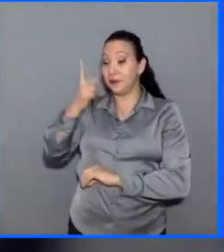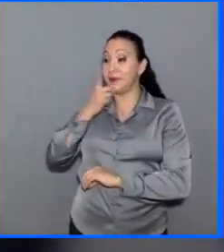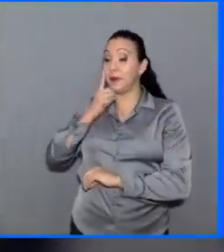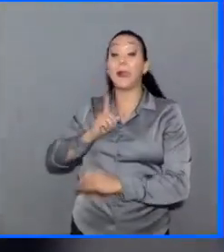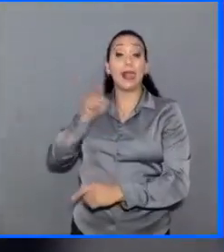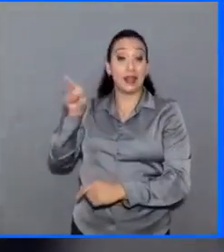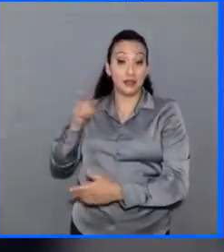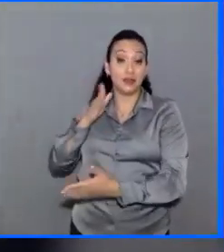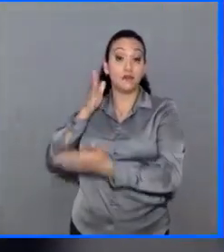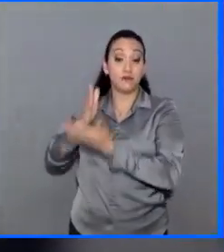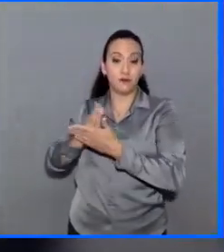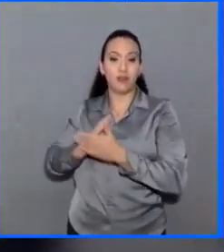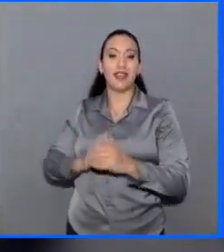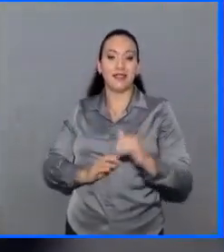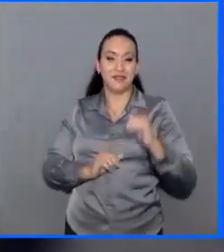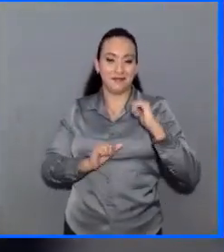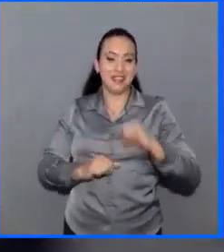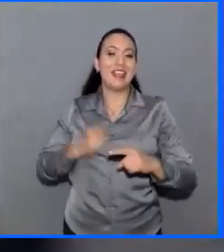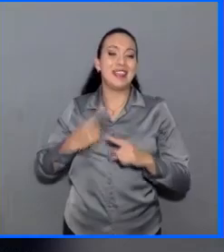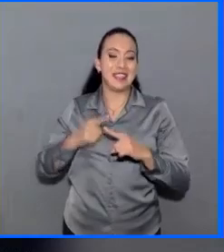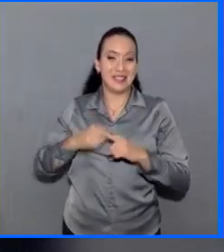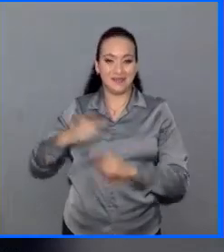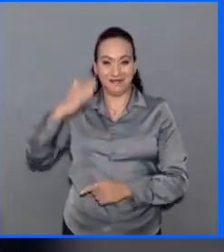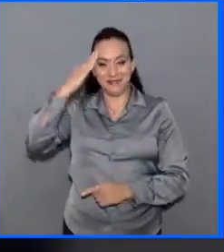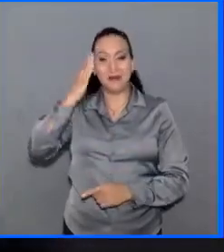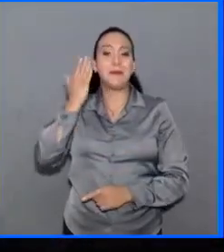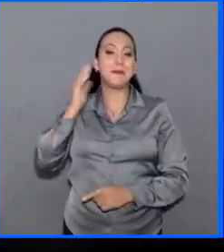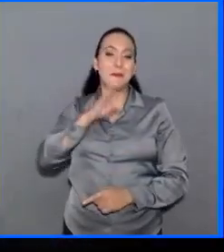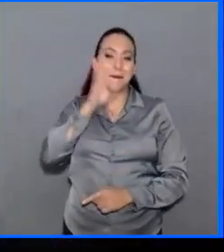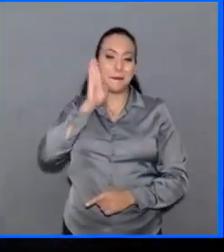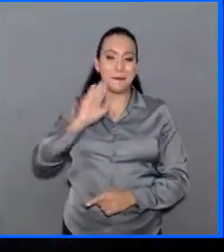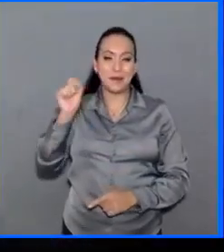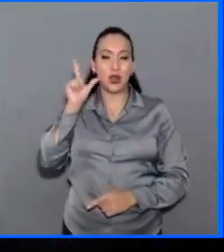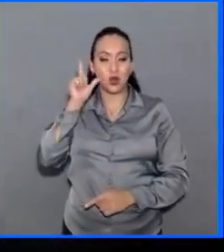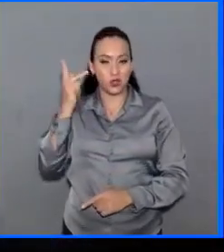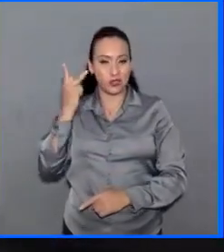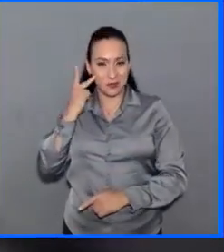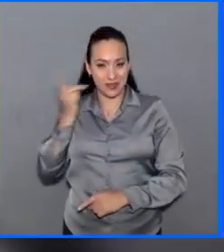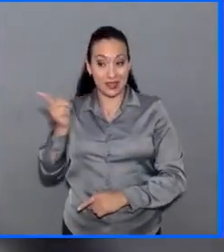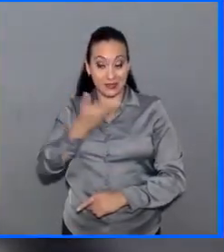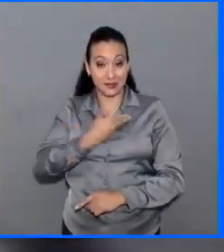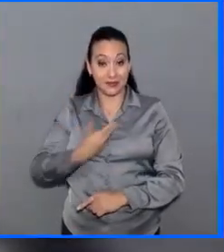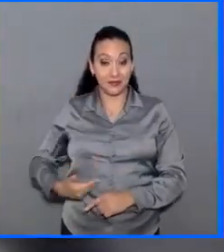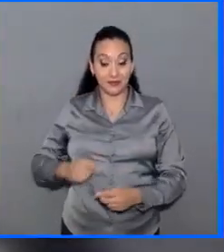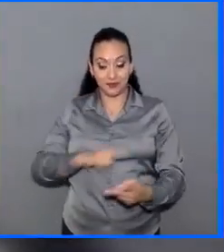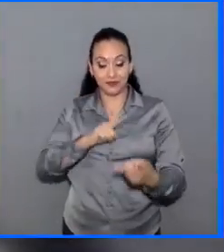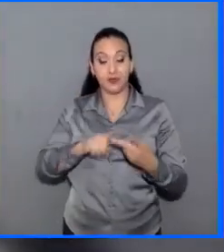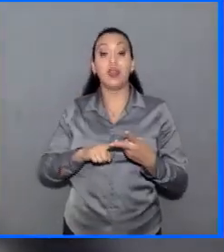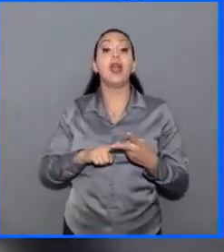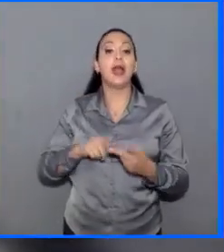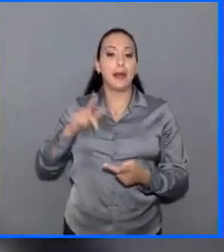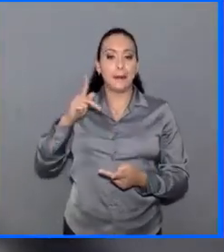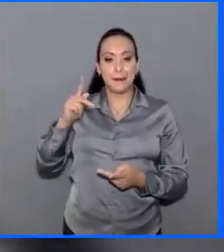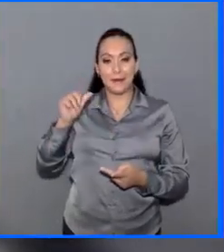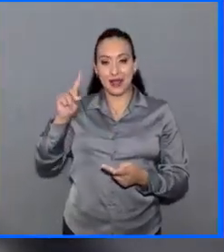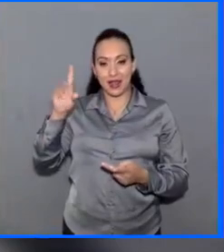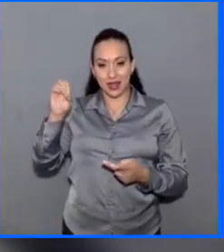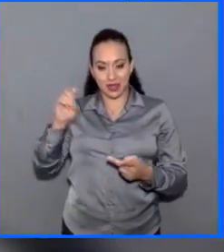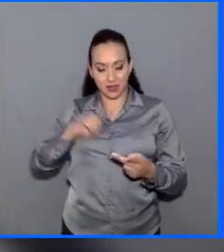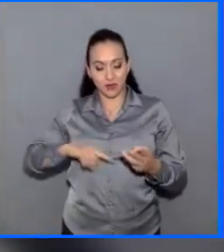de la Suprema Corte de Justicia, Norma Lucía Piña Hernández, el ministro Jorge Mario Pardo Rebolledo